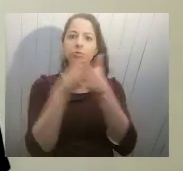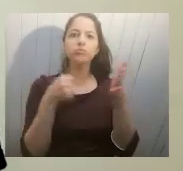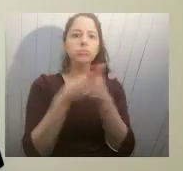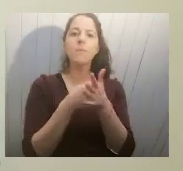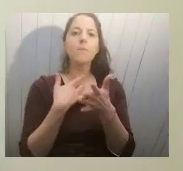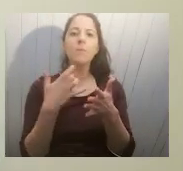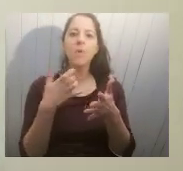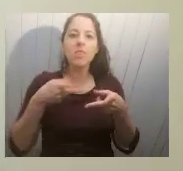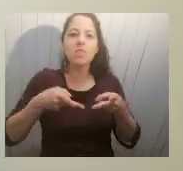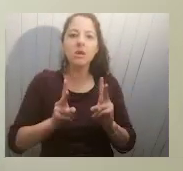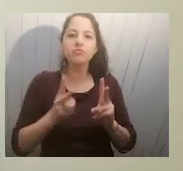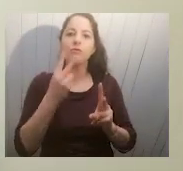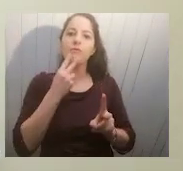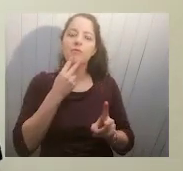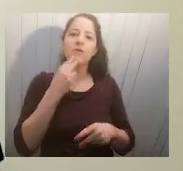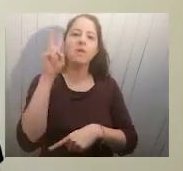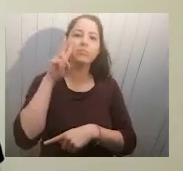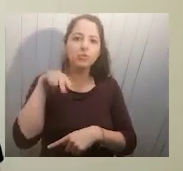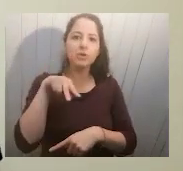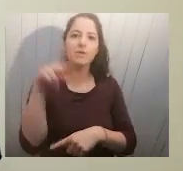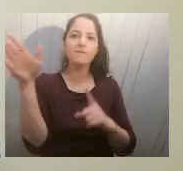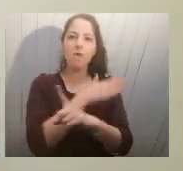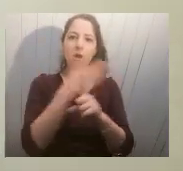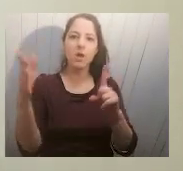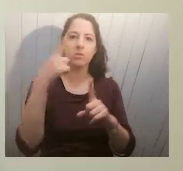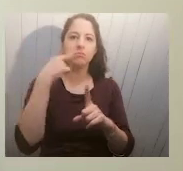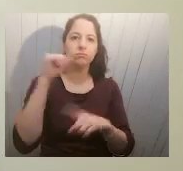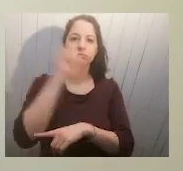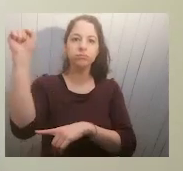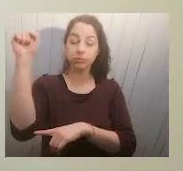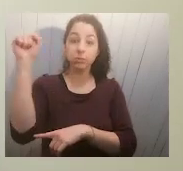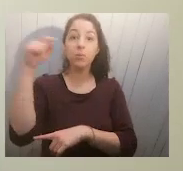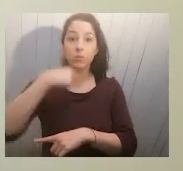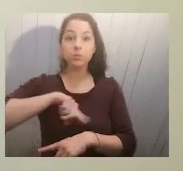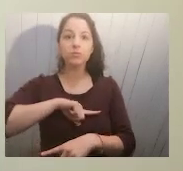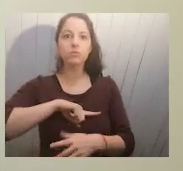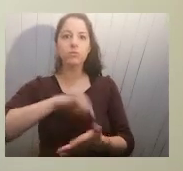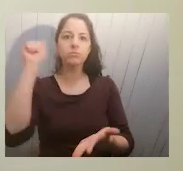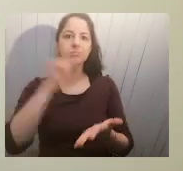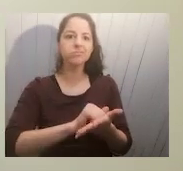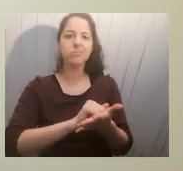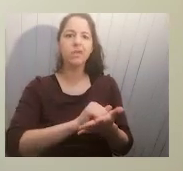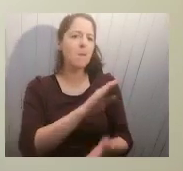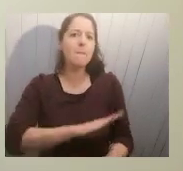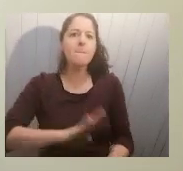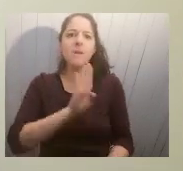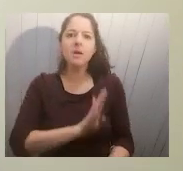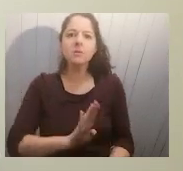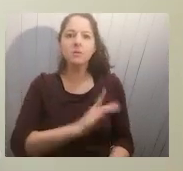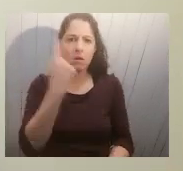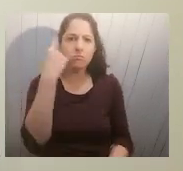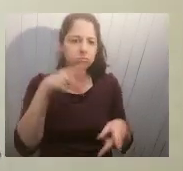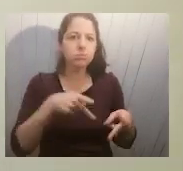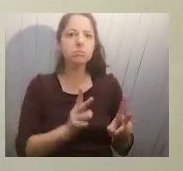Luchamos por el derecho a una vida libre de violencia patriarcal. Para ello, exigimos las condiciones mínimas para ejercer ese